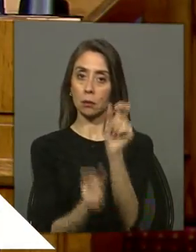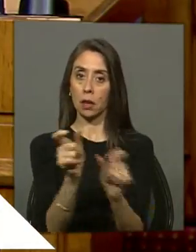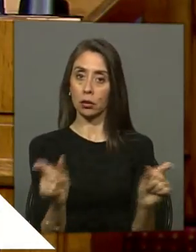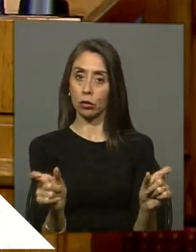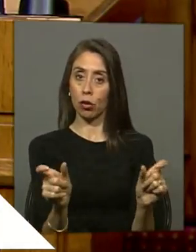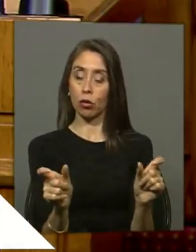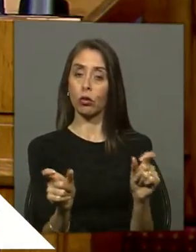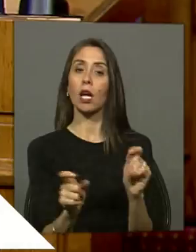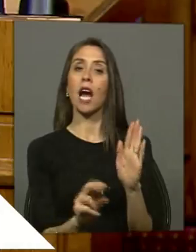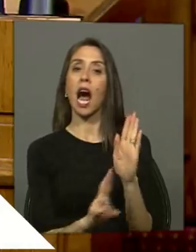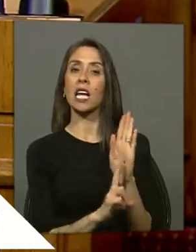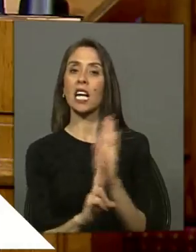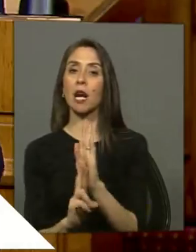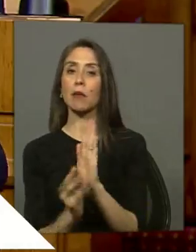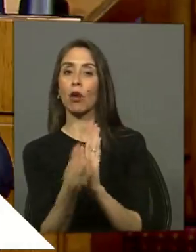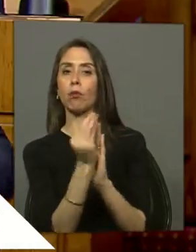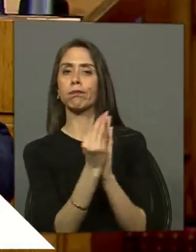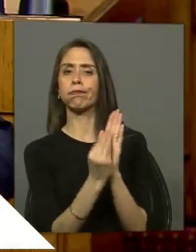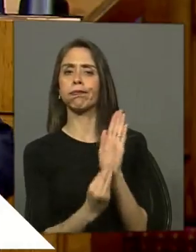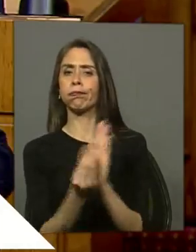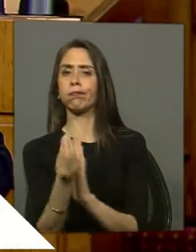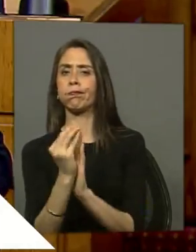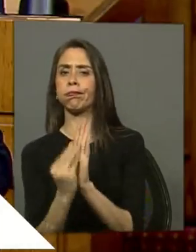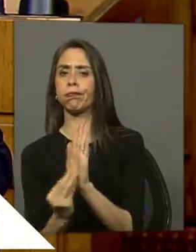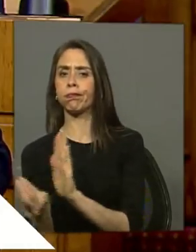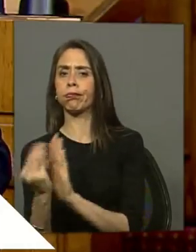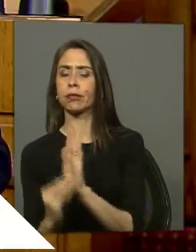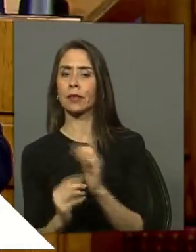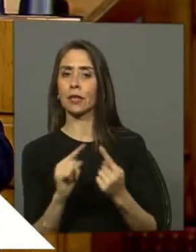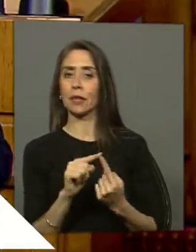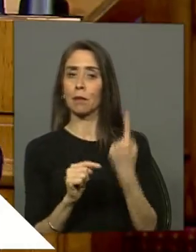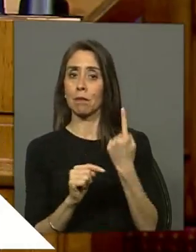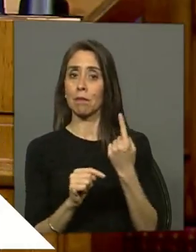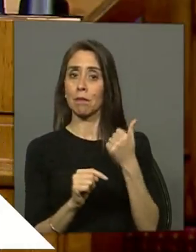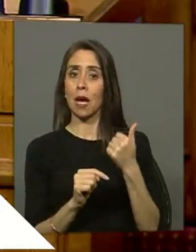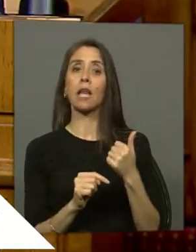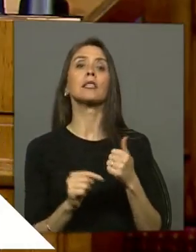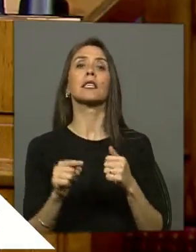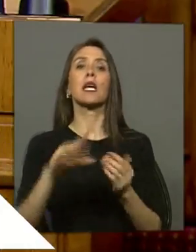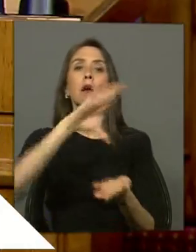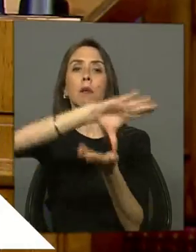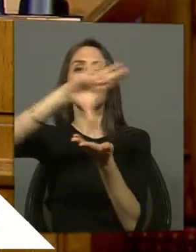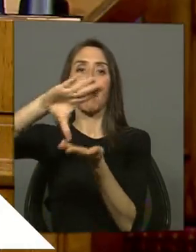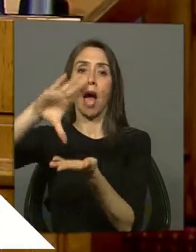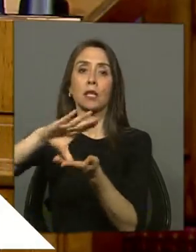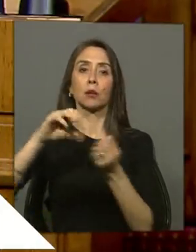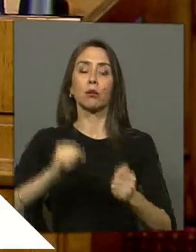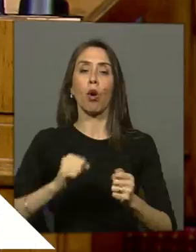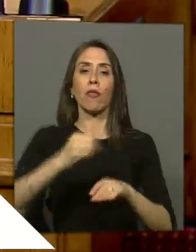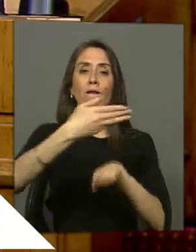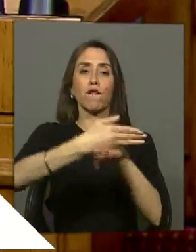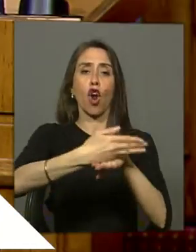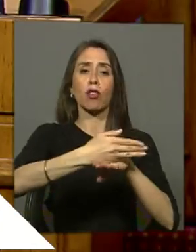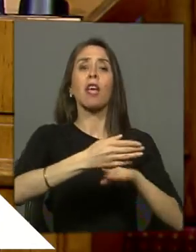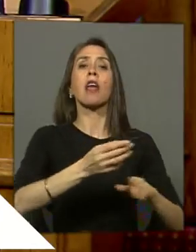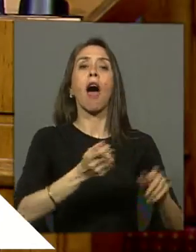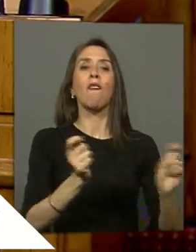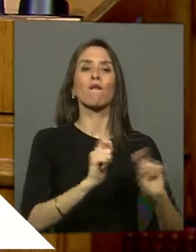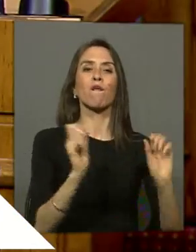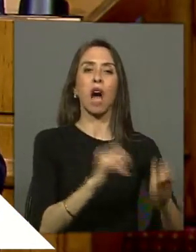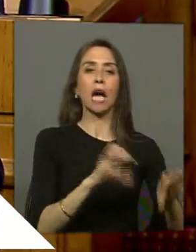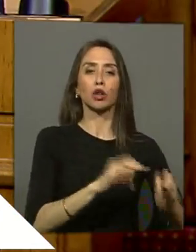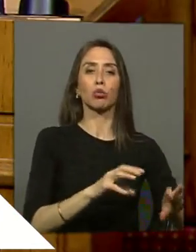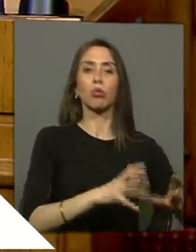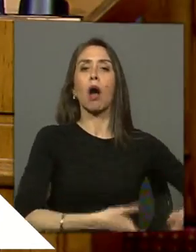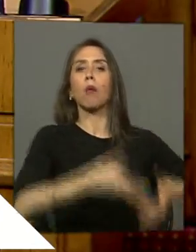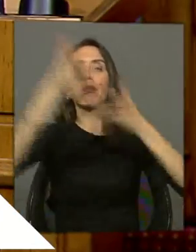los reglamentos que está desarrollando sobre todo este que regula el movimiento transfronterizo de residuos quisiera saber que me explique y